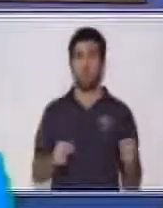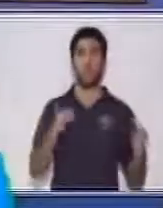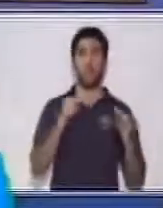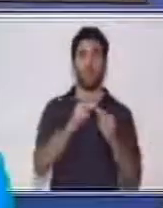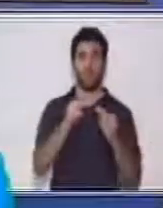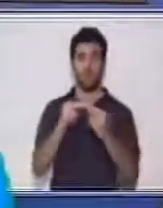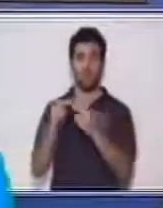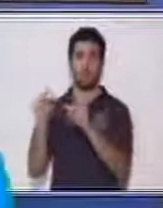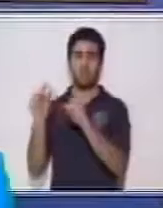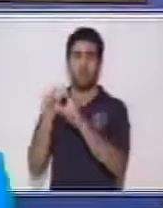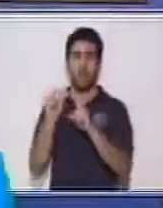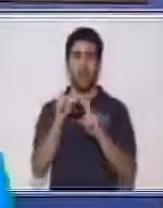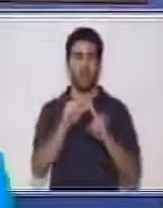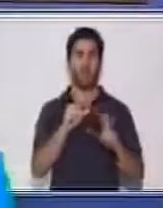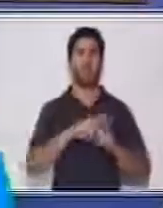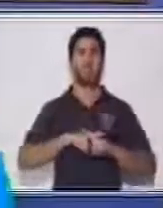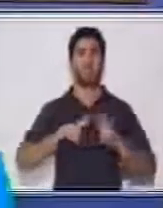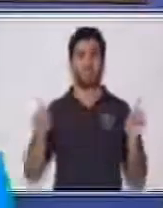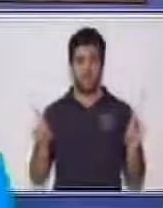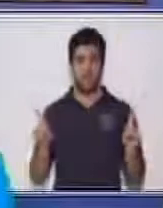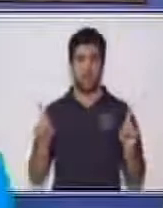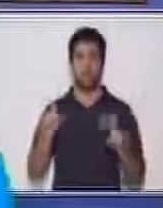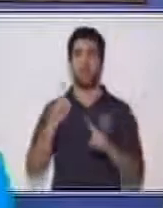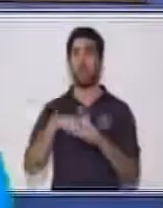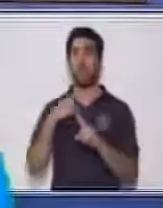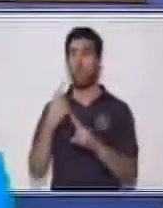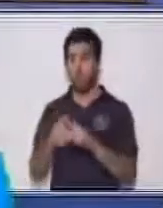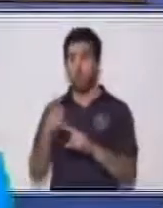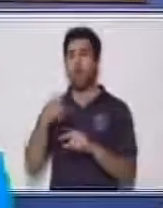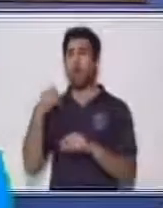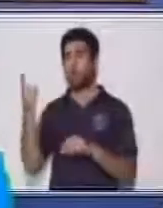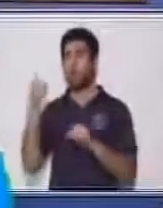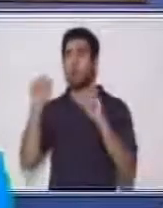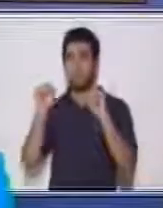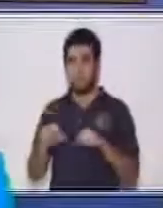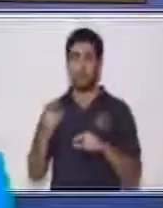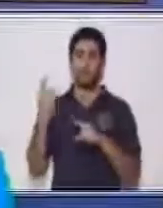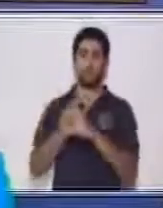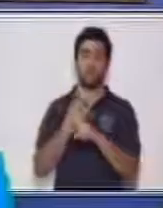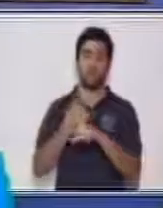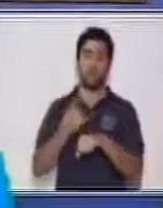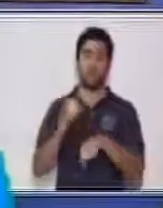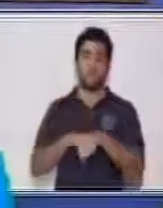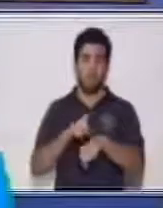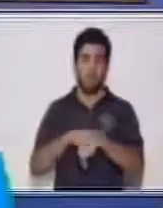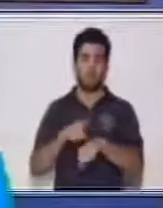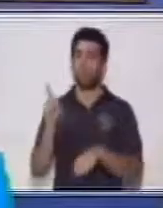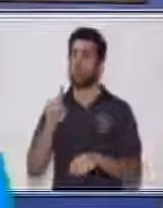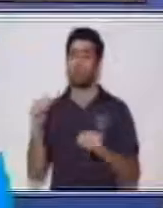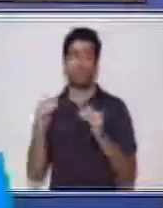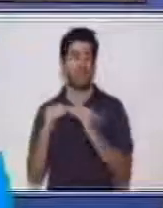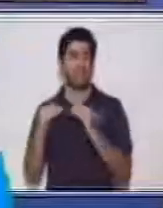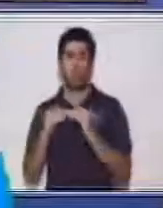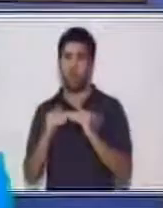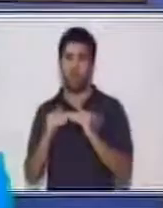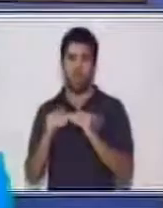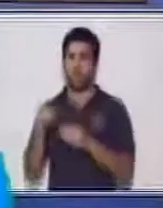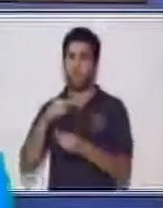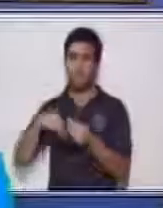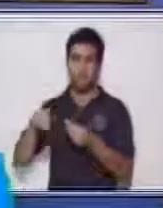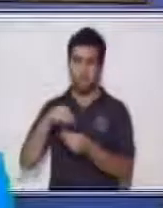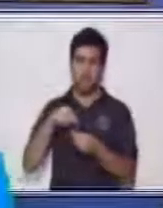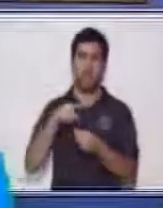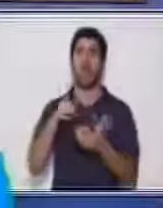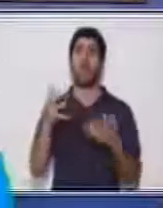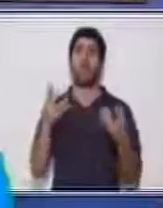de palabras y tú eliges el momento o el lugar en el que las vas a utilizar. No es lo mismo estar en familia que estar con los